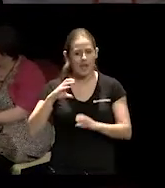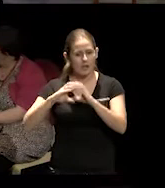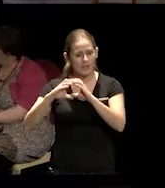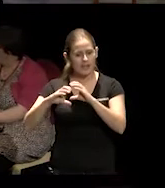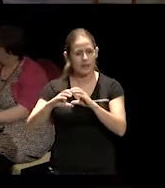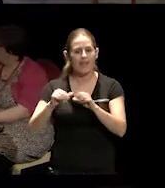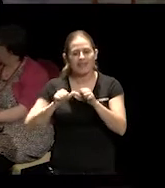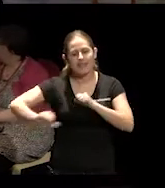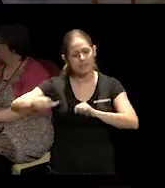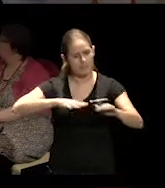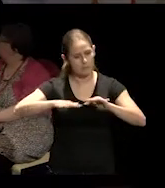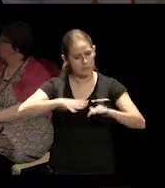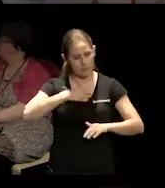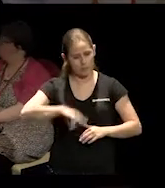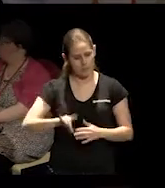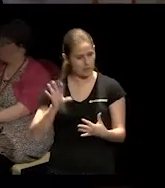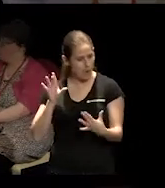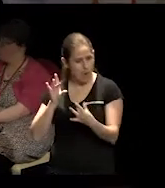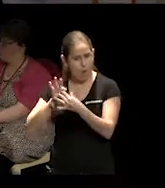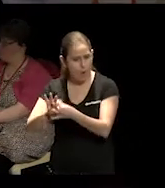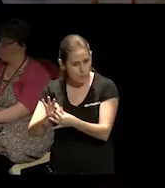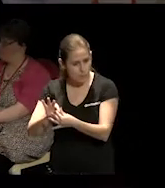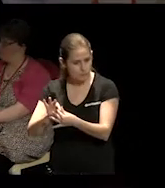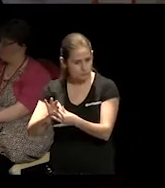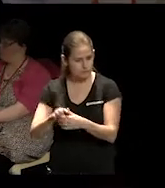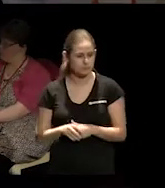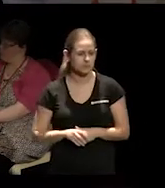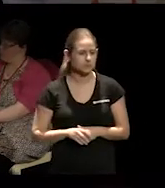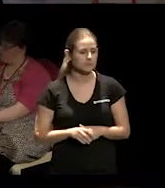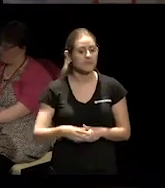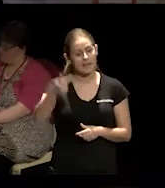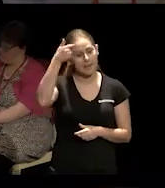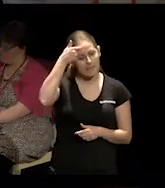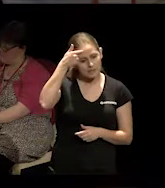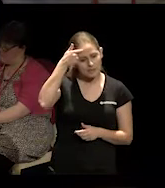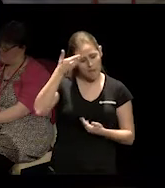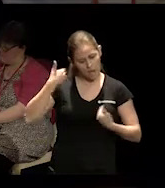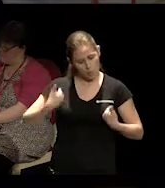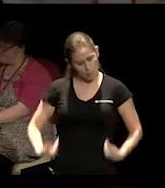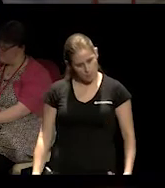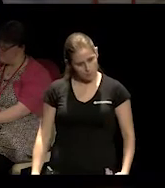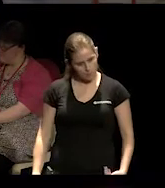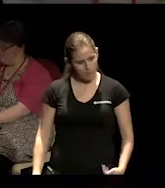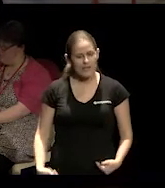esta unión entre la psique, el cuerpo y la necesidad cultural